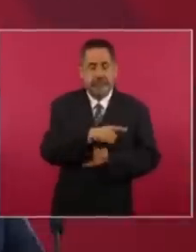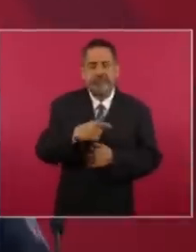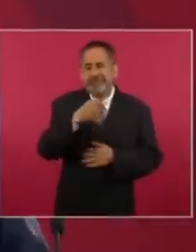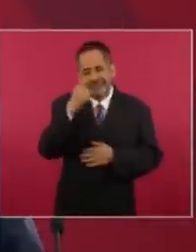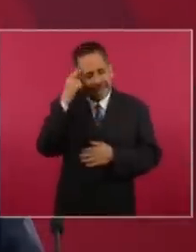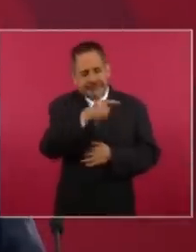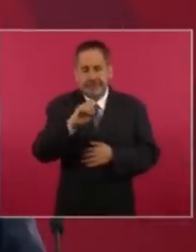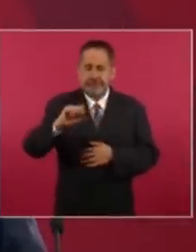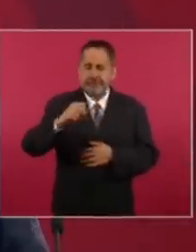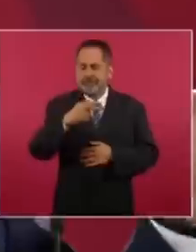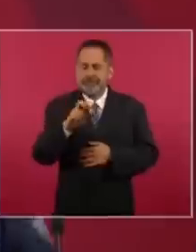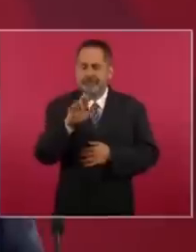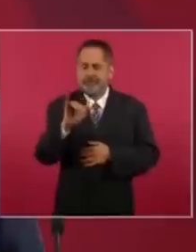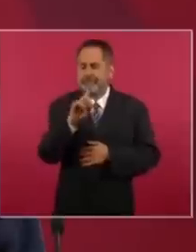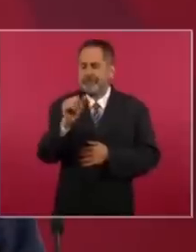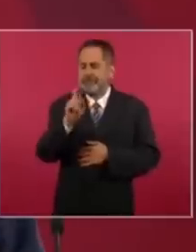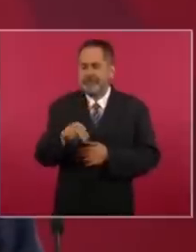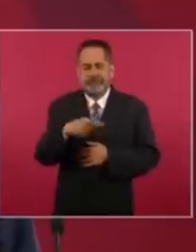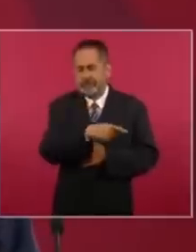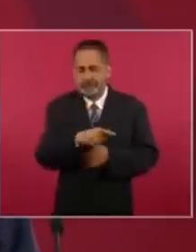Sheridan, ¿sí?